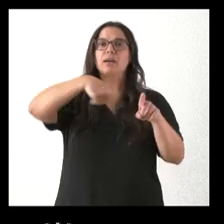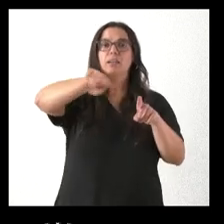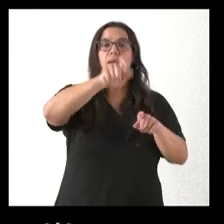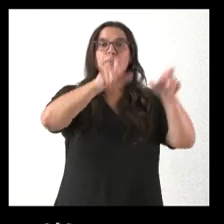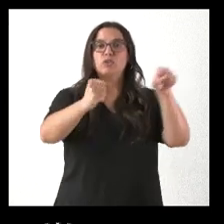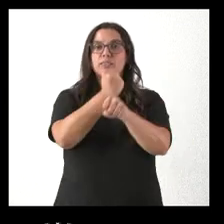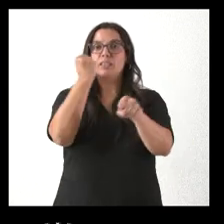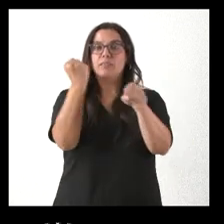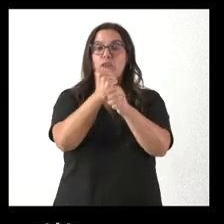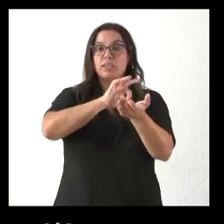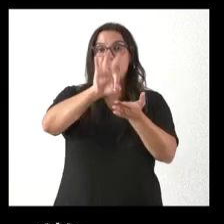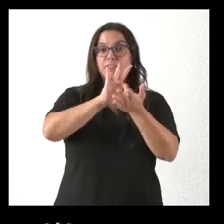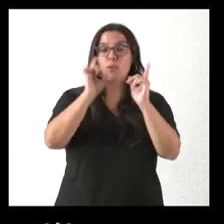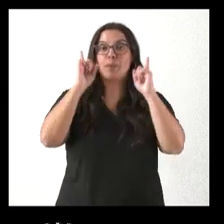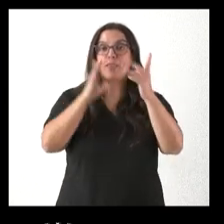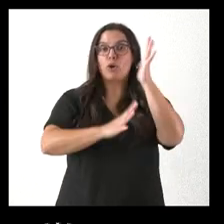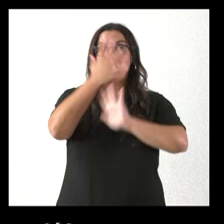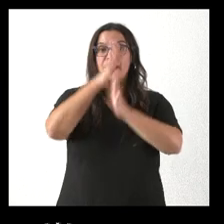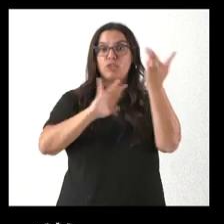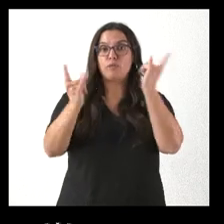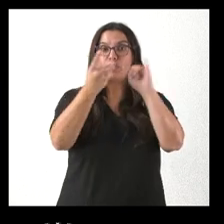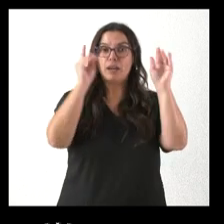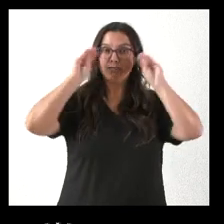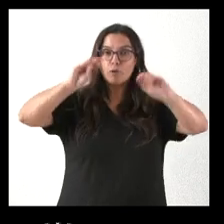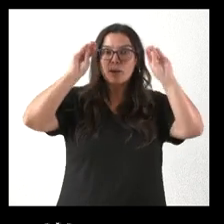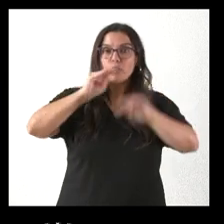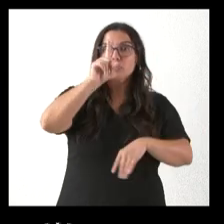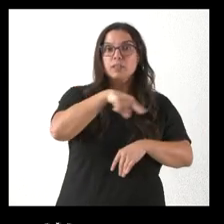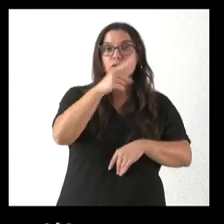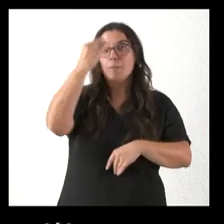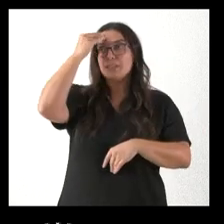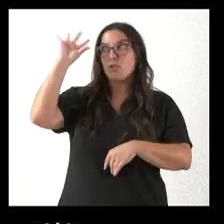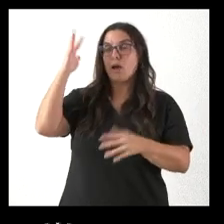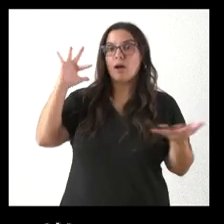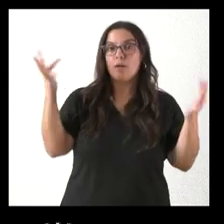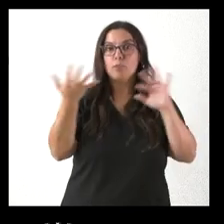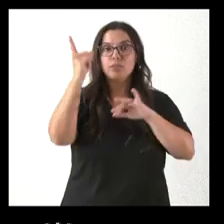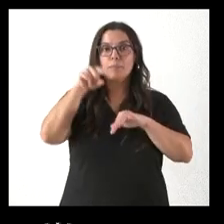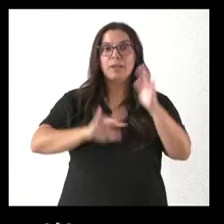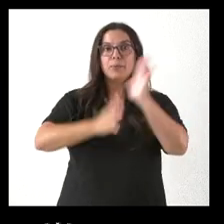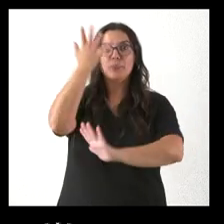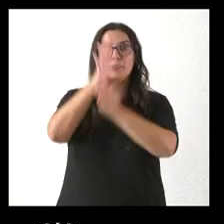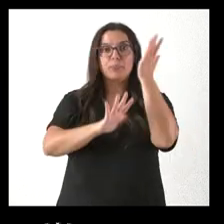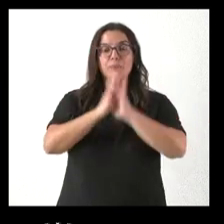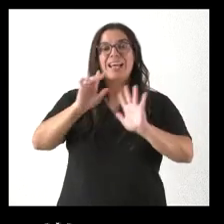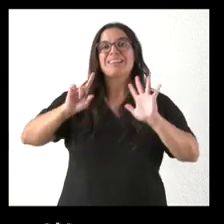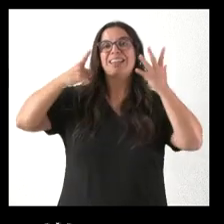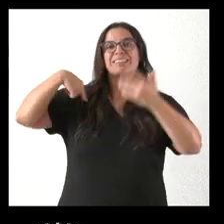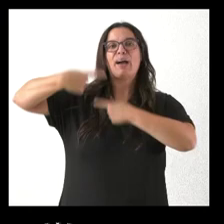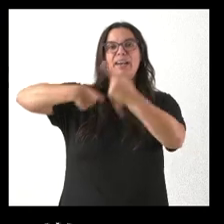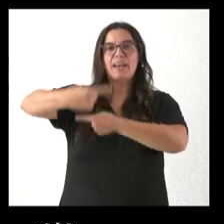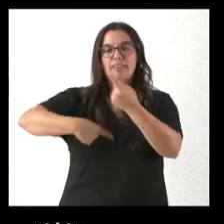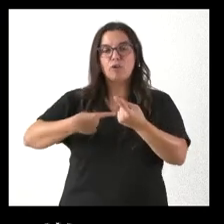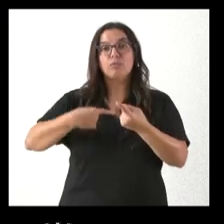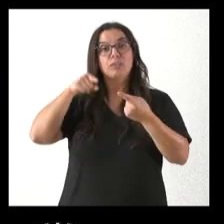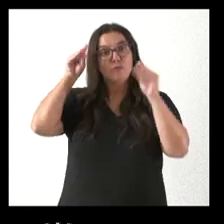del servicio de prevención de incendios forestales considerando el cambio climático y los nuevos incendios de sexta generación Muchas